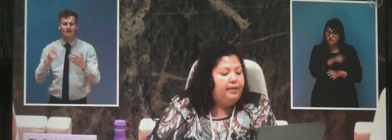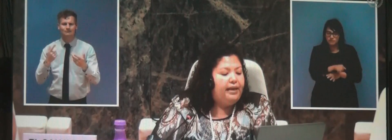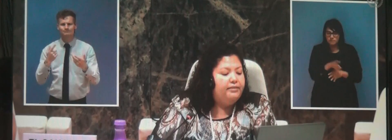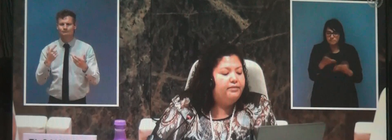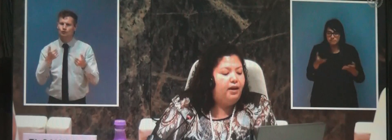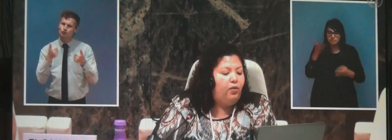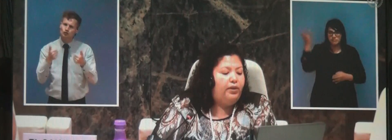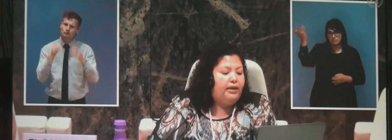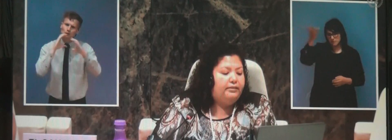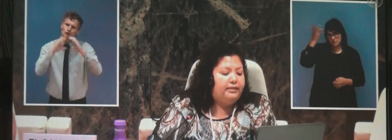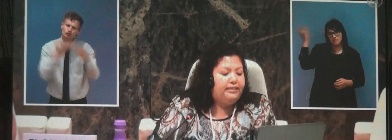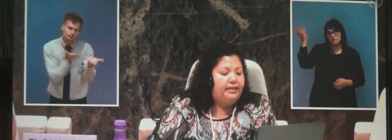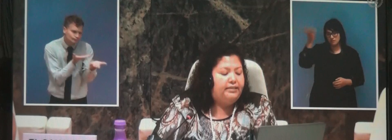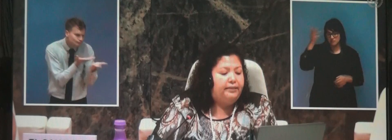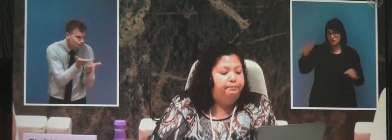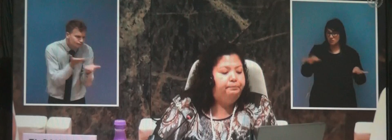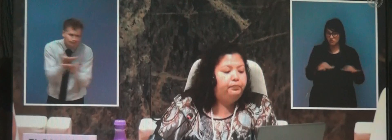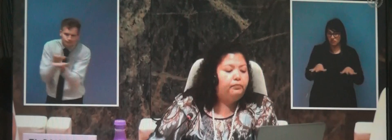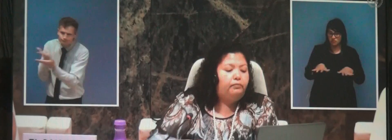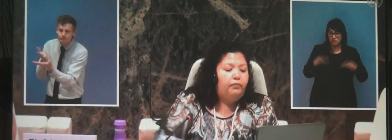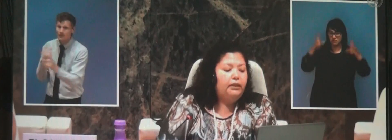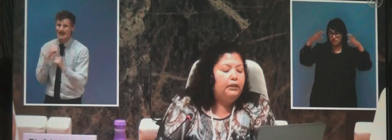de emergencia o de desastre.